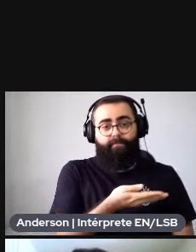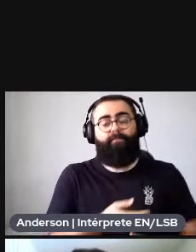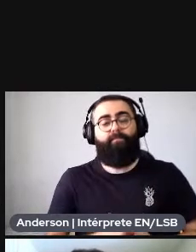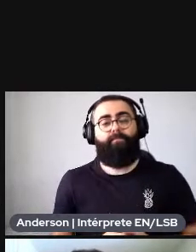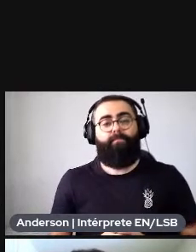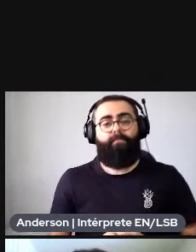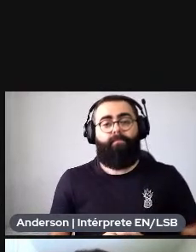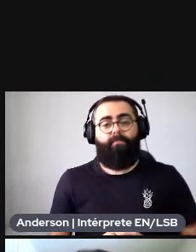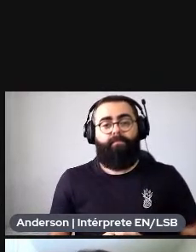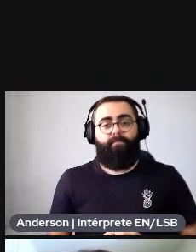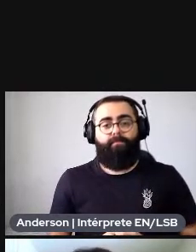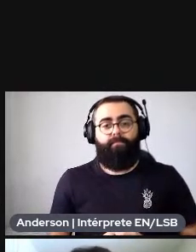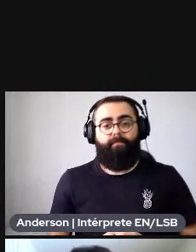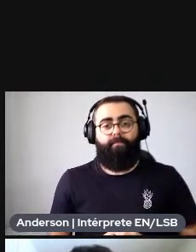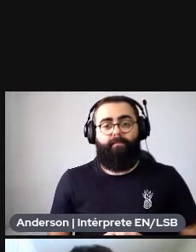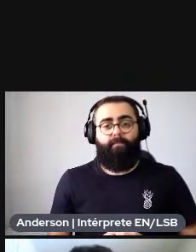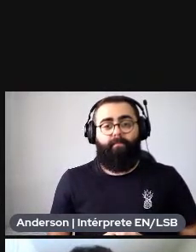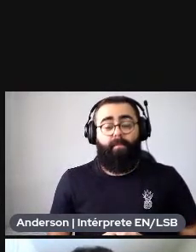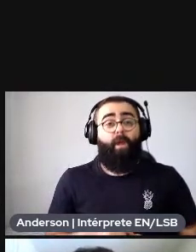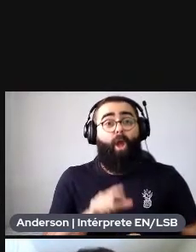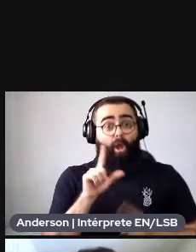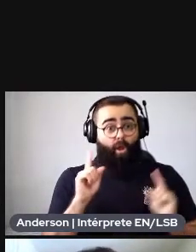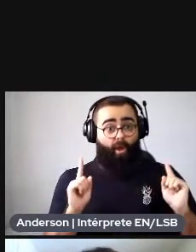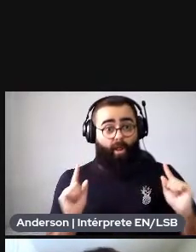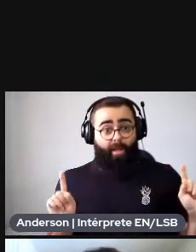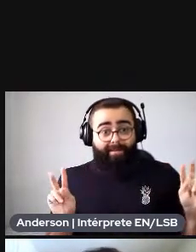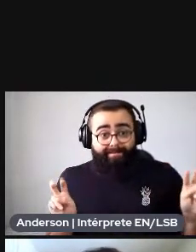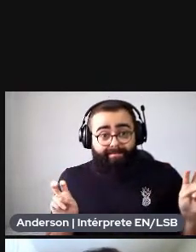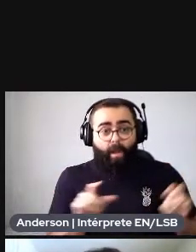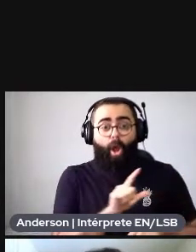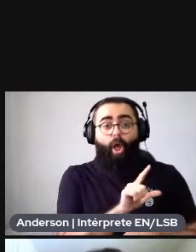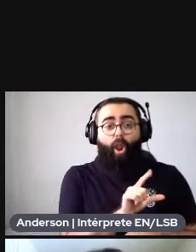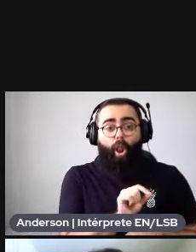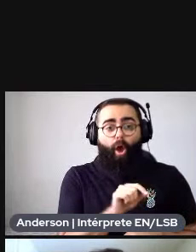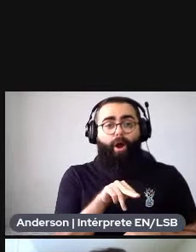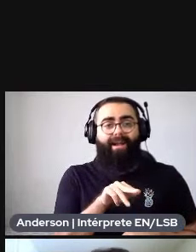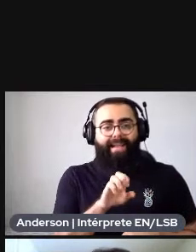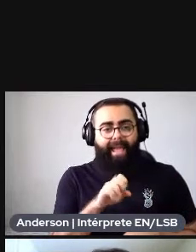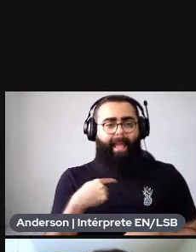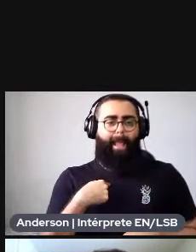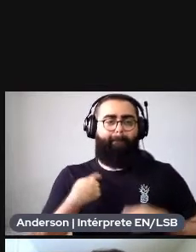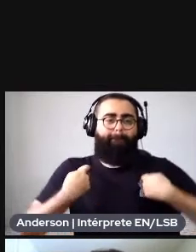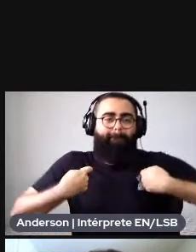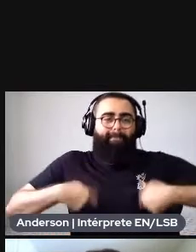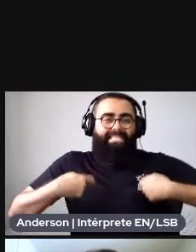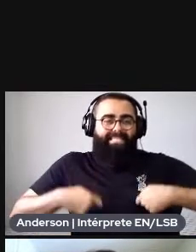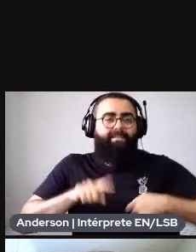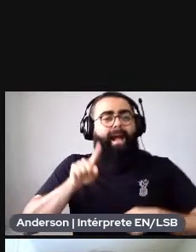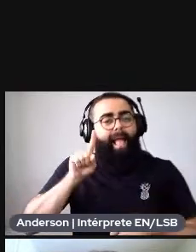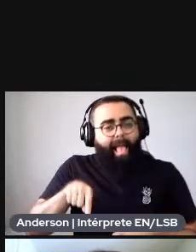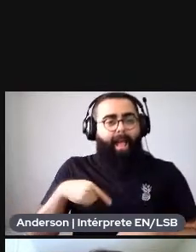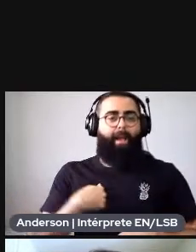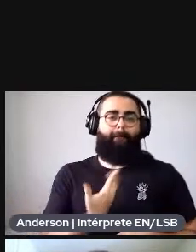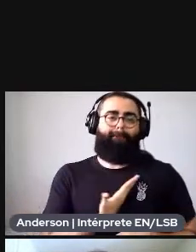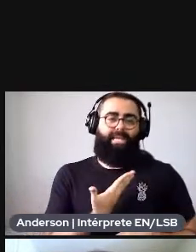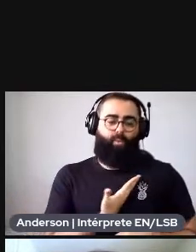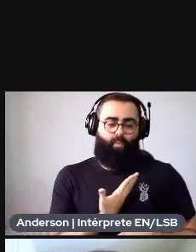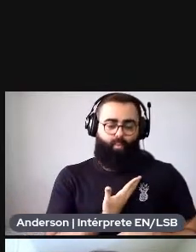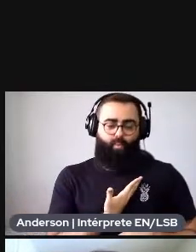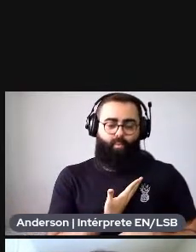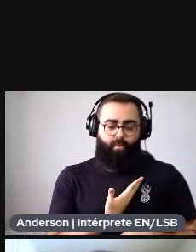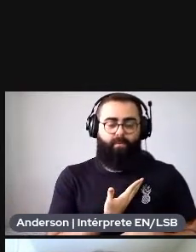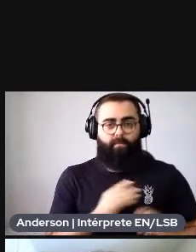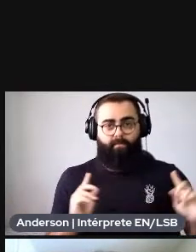no es bueno que crezcas solo. Lo que necesitas es un amigo. Debes tener un amigo de verdad,